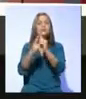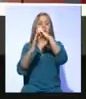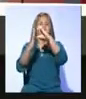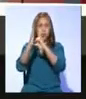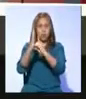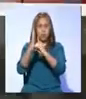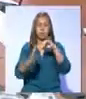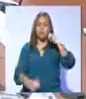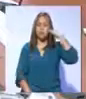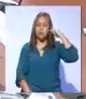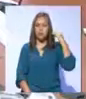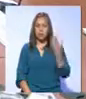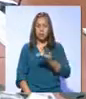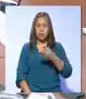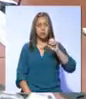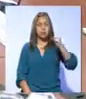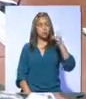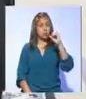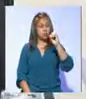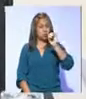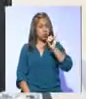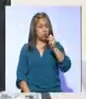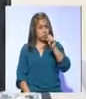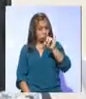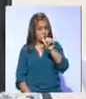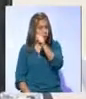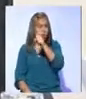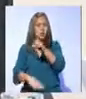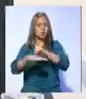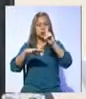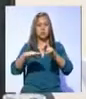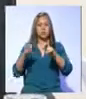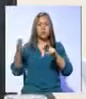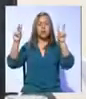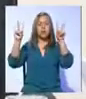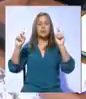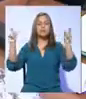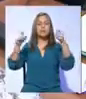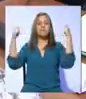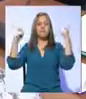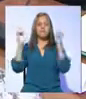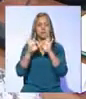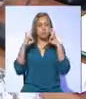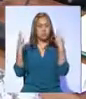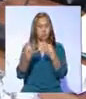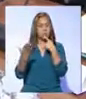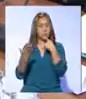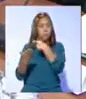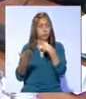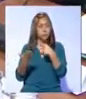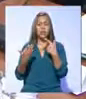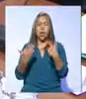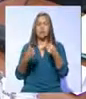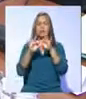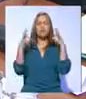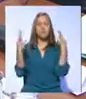En esta ocasión, Ignacio Socías, director internacional de Federation for Family, señaló que la familia es la base fundamental